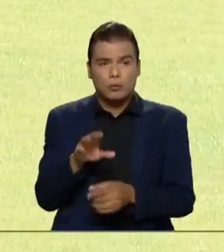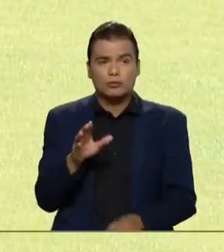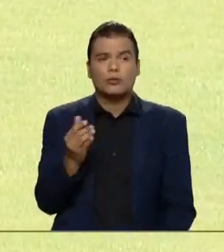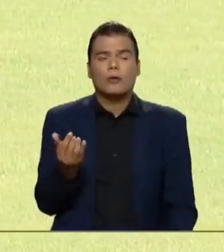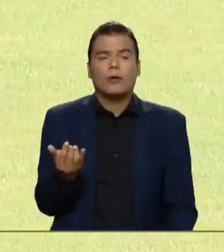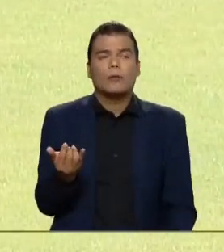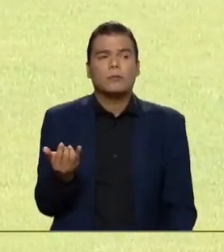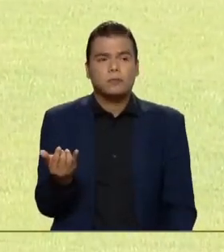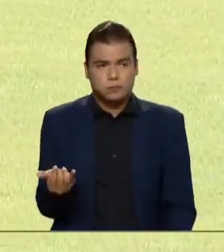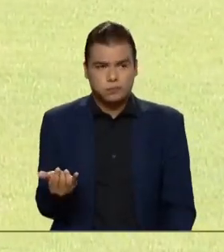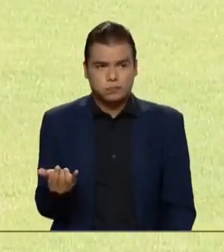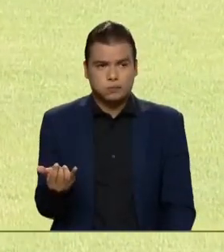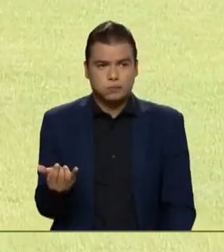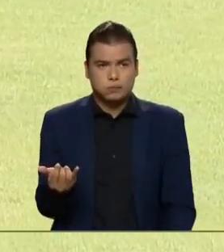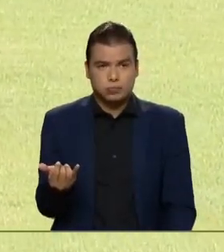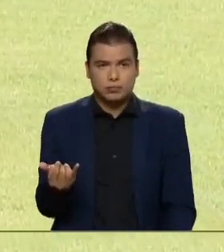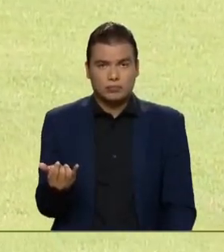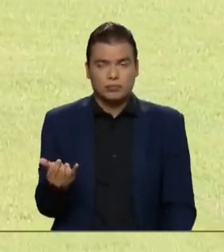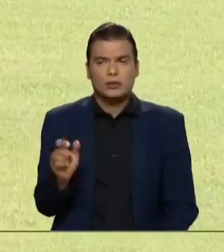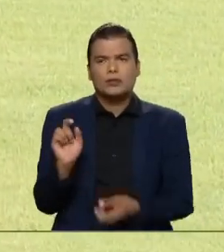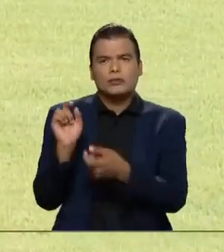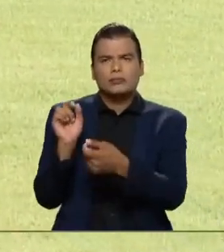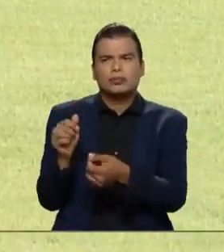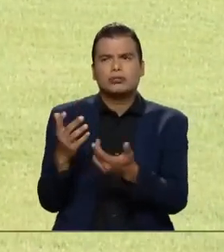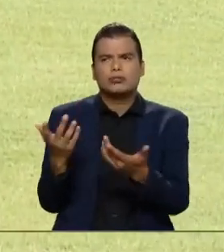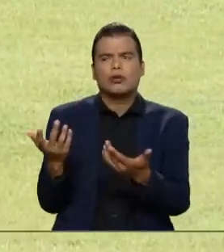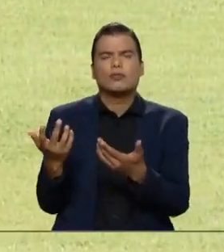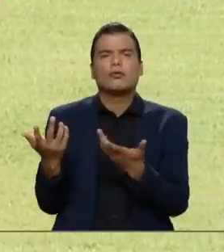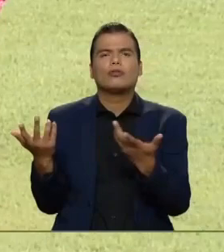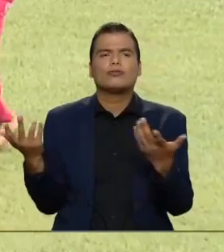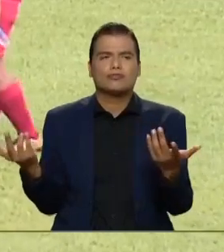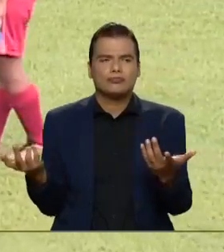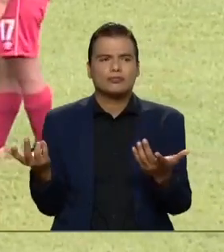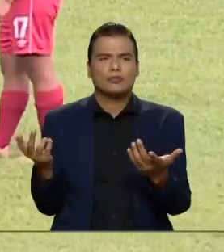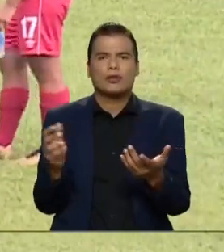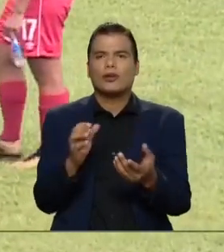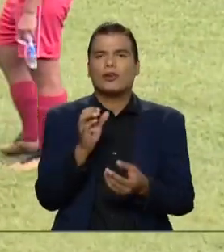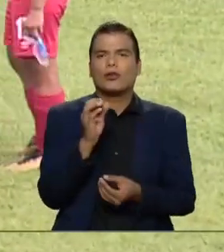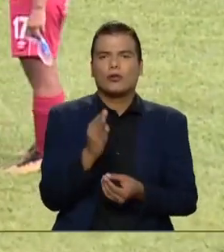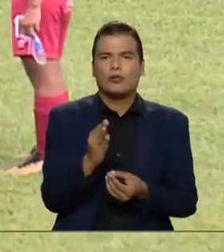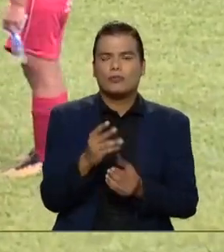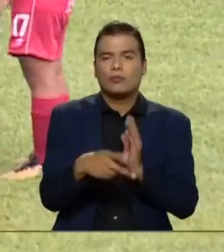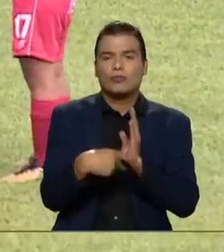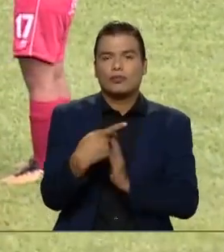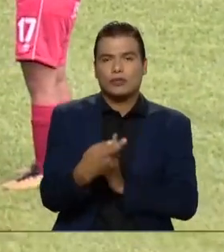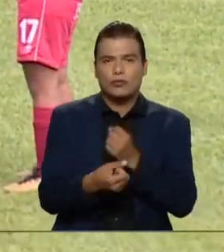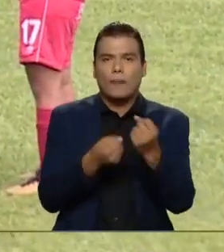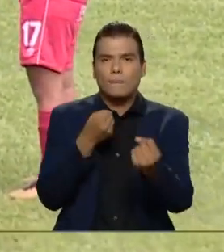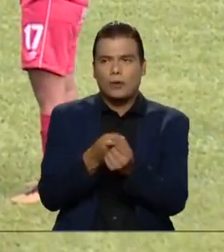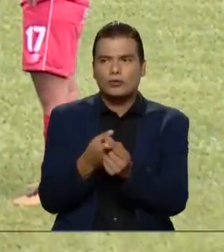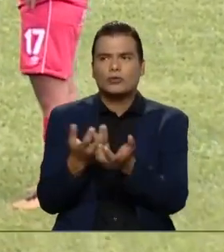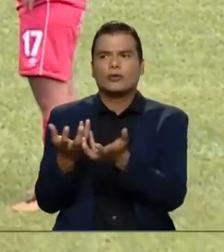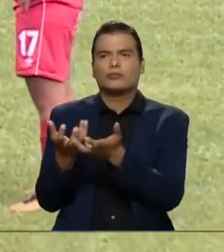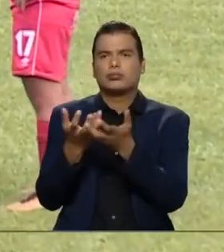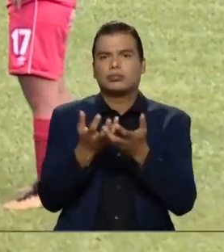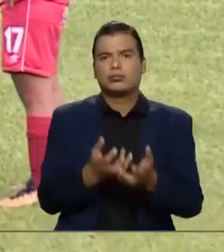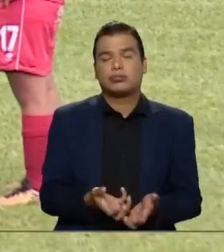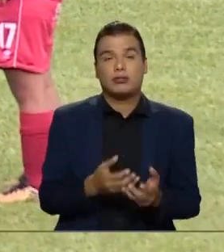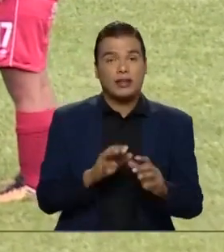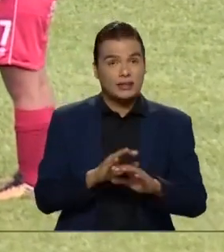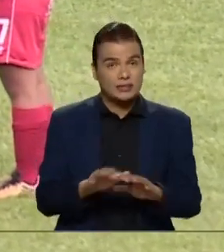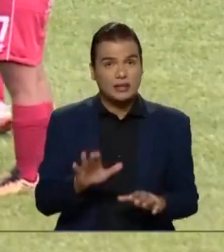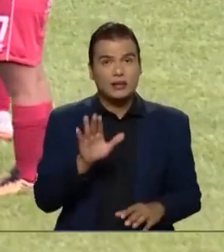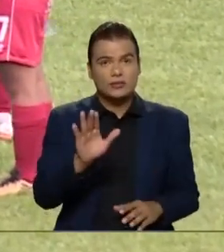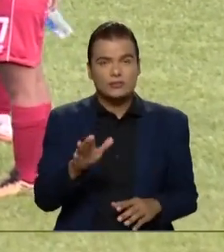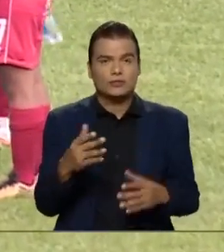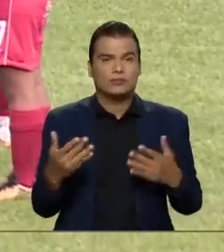Tuvimos el desplazamiento, se cubrió con el proyecto el desplazamiento de este club que participó y que hoy estamos disfrutando de esta